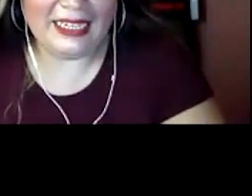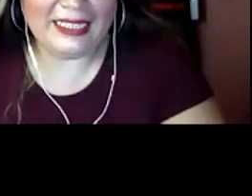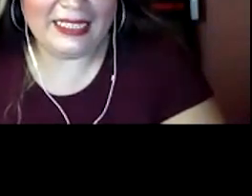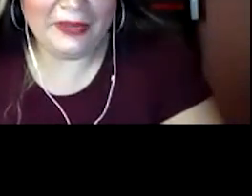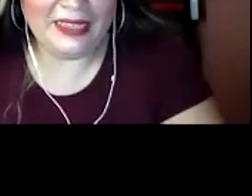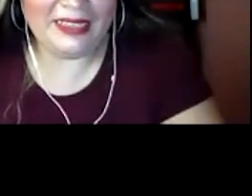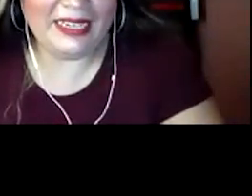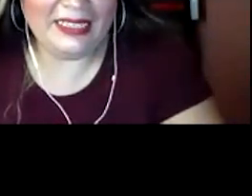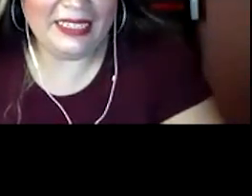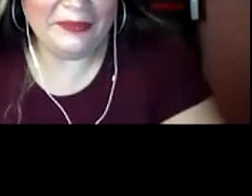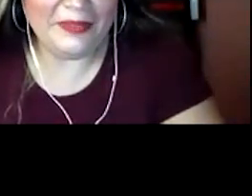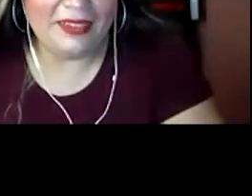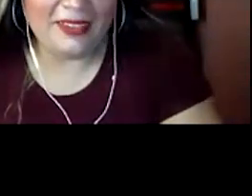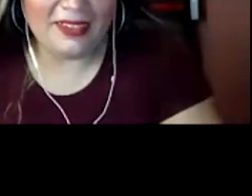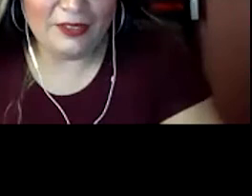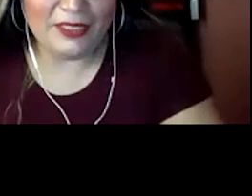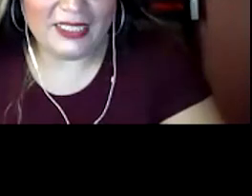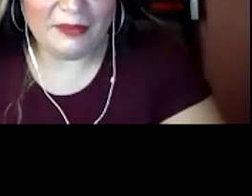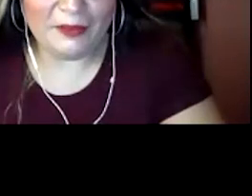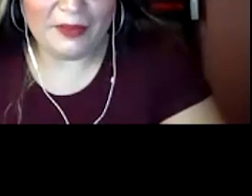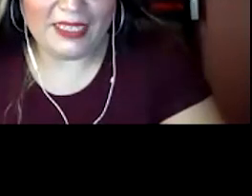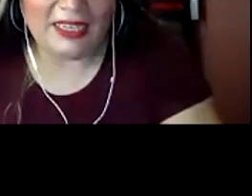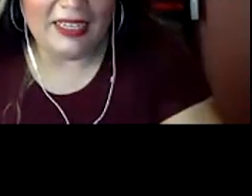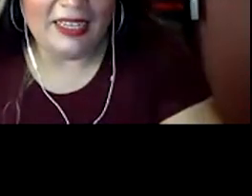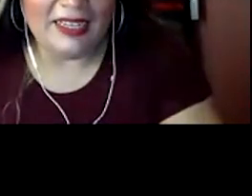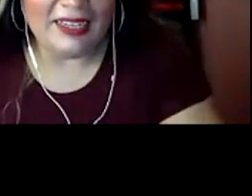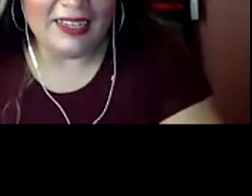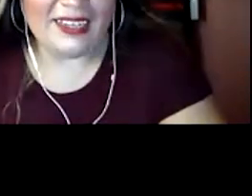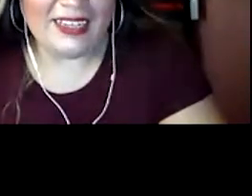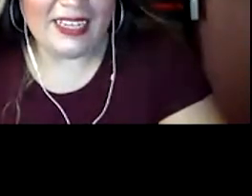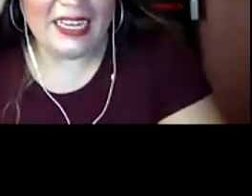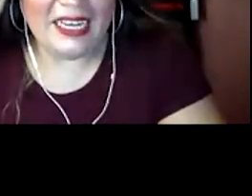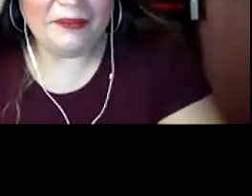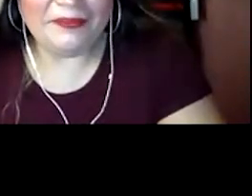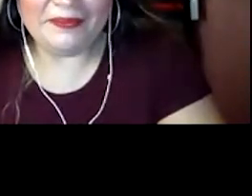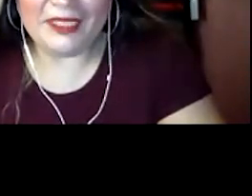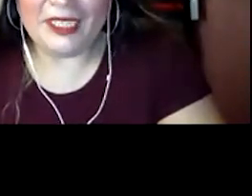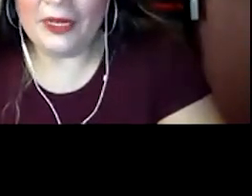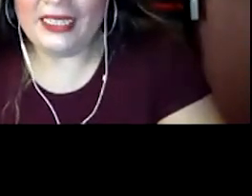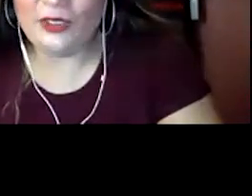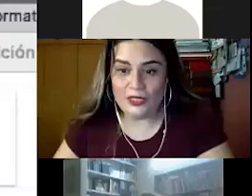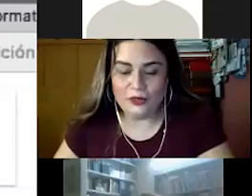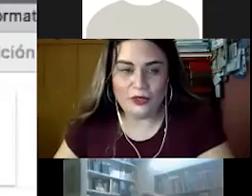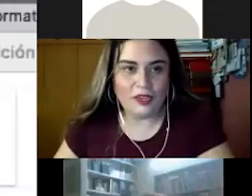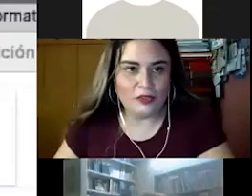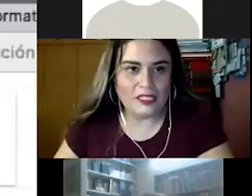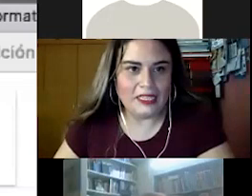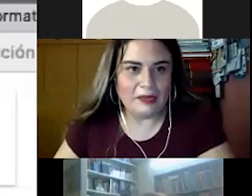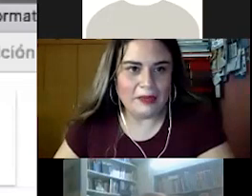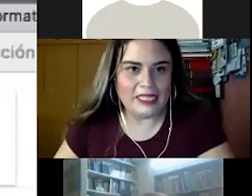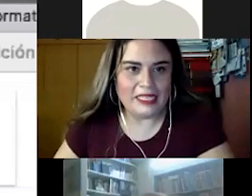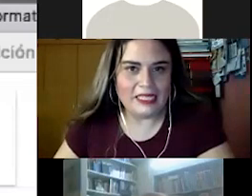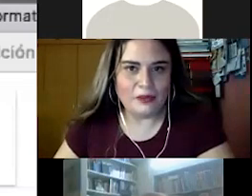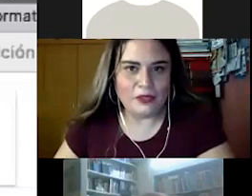de la Agenda 2030. Ay, está aquí para compartir. Y si le hubiera sido tan útil la oficina de